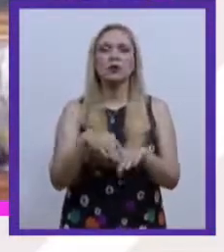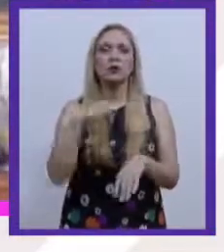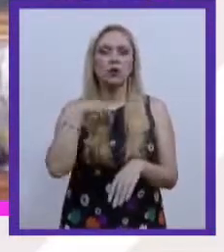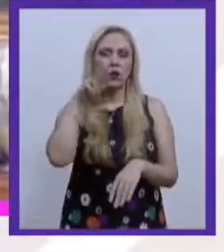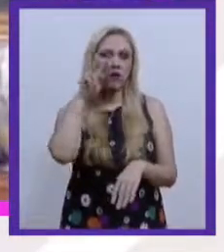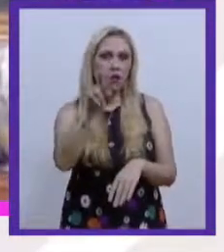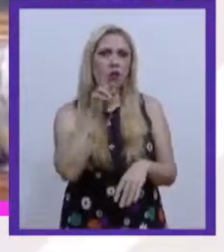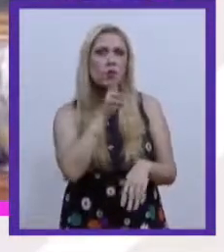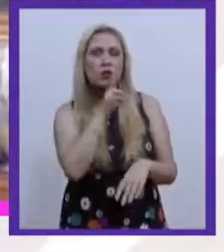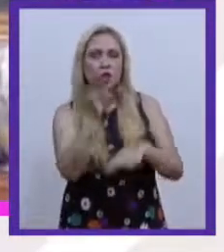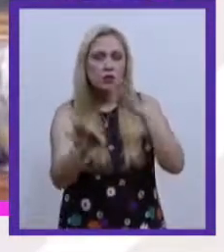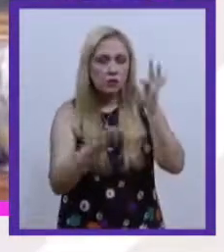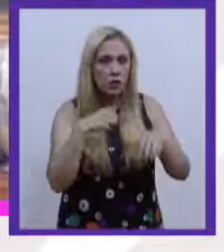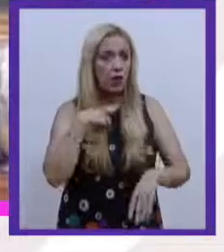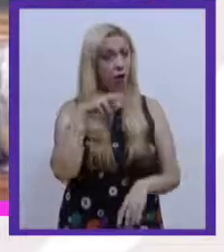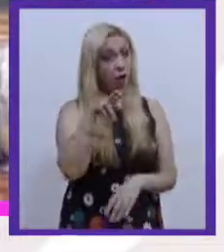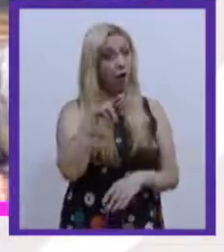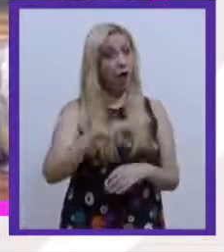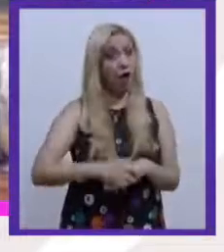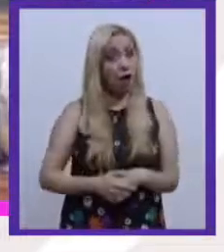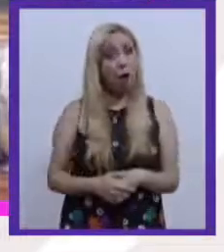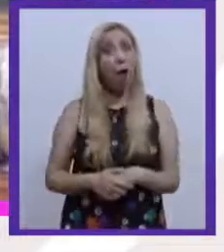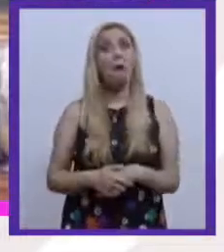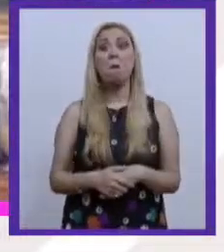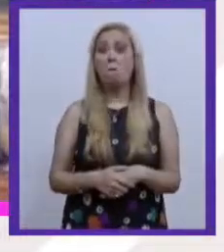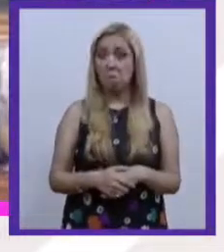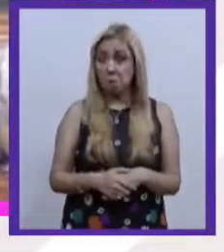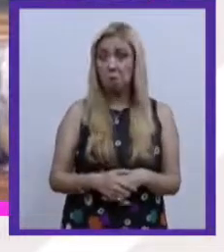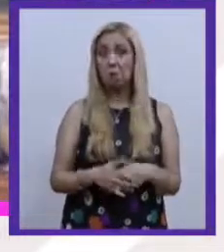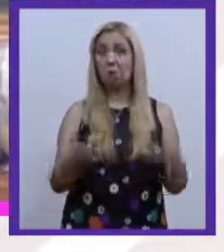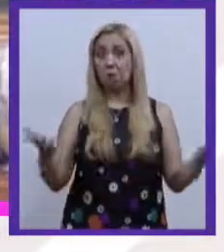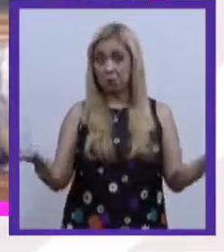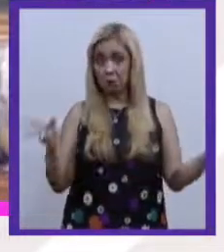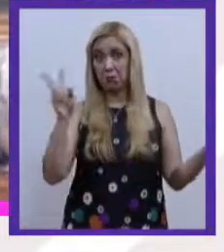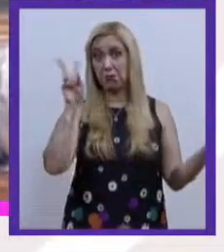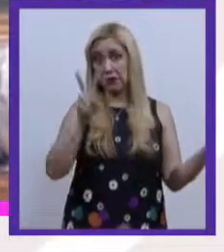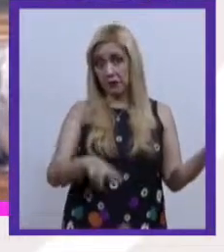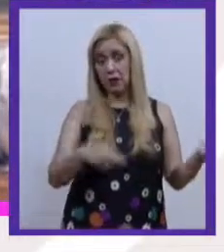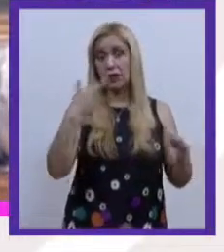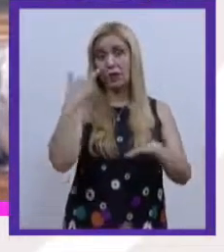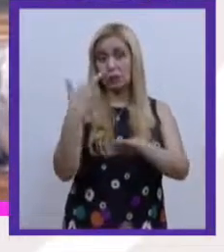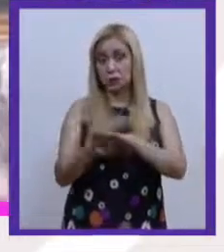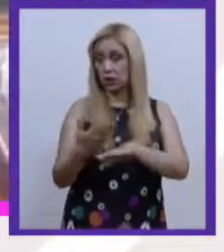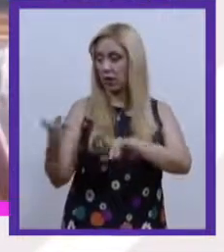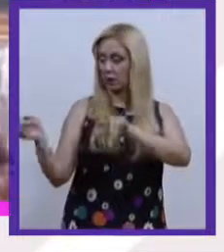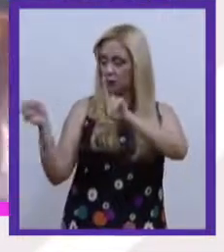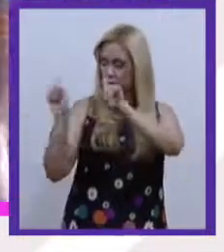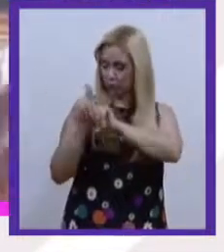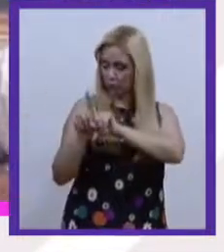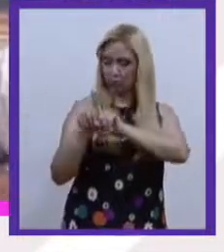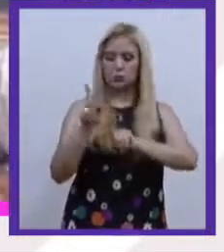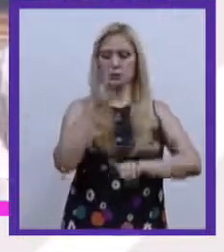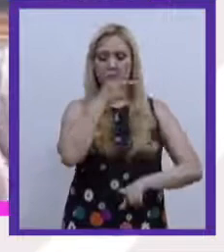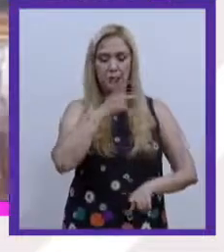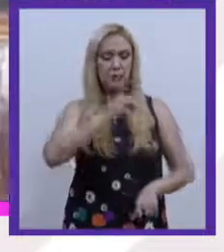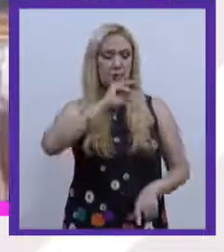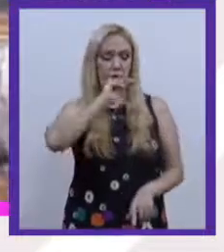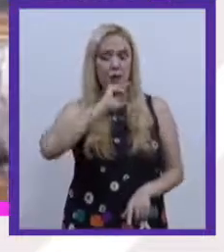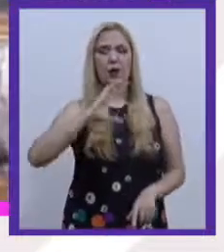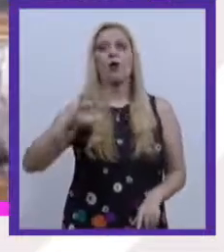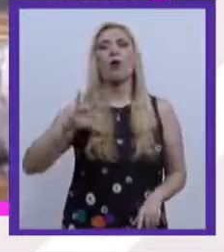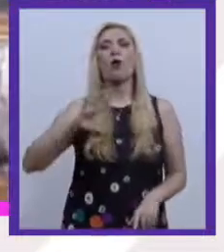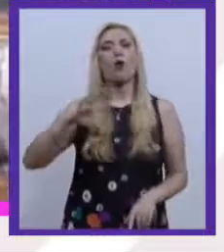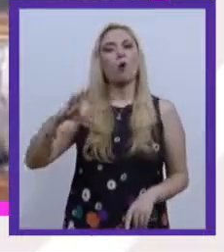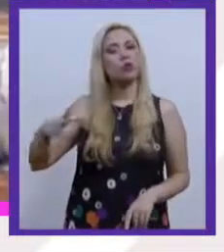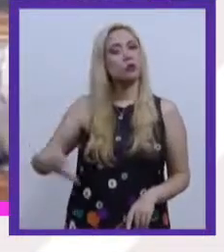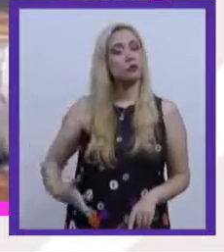las noticias, justo por lo mismo, porque me parece que forma parte de esta corresponsabilidad y de pronto ese